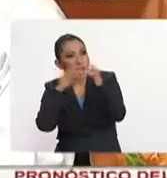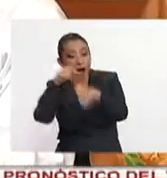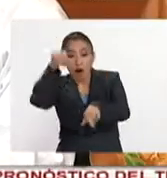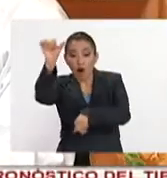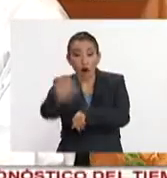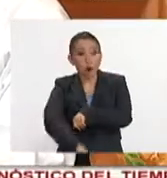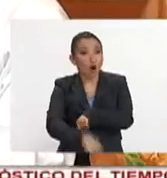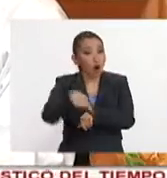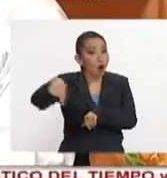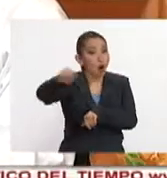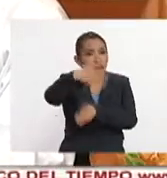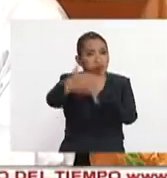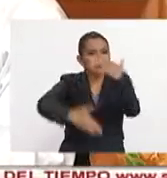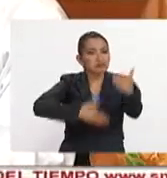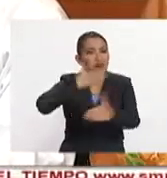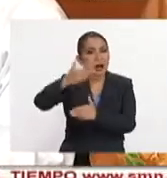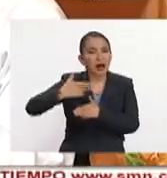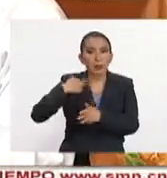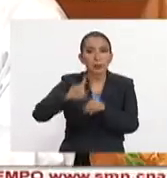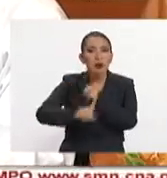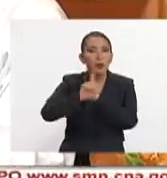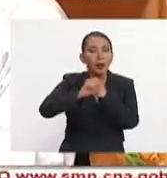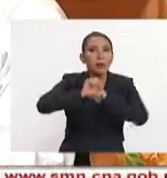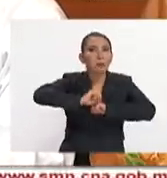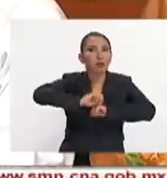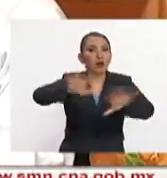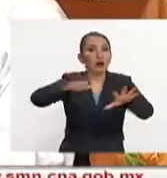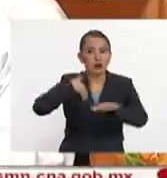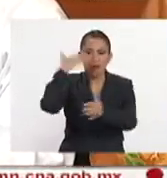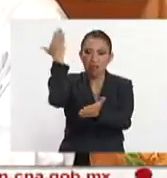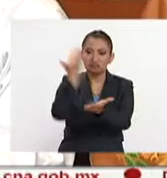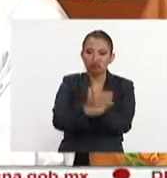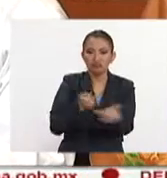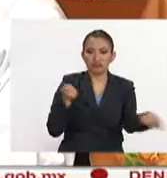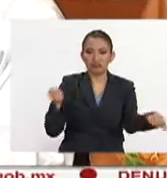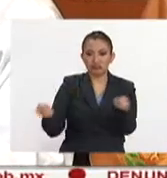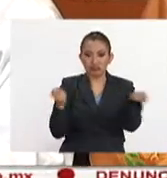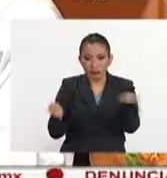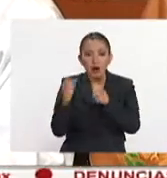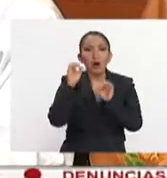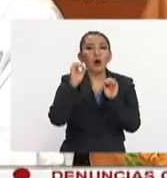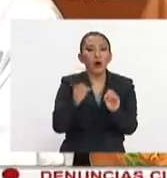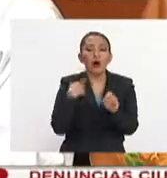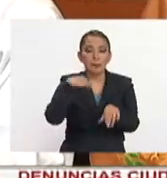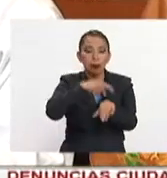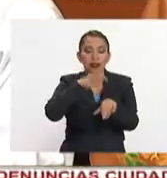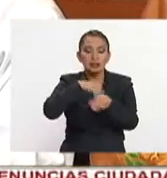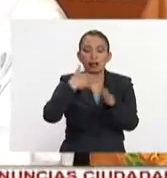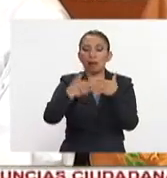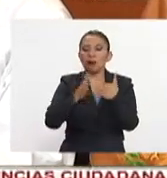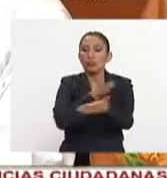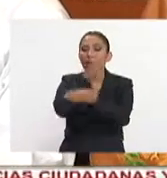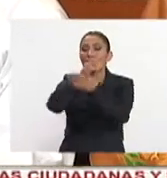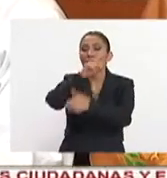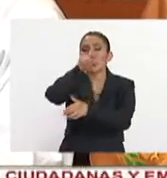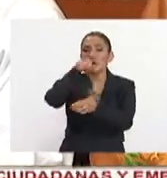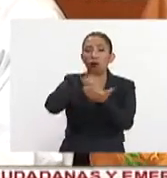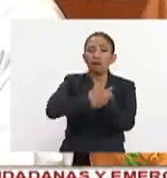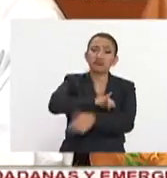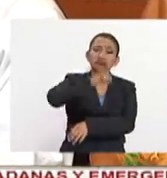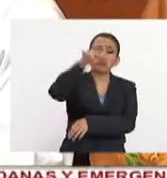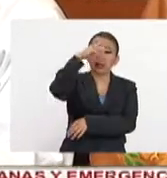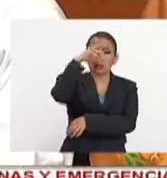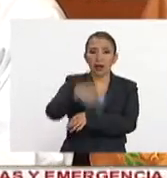tiempo real el avance de una pandemia y tomar medidas para contenerla, o bien llevar la medicina moderna a regiones aisladas